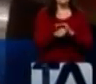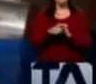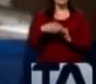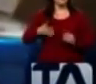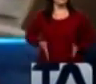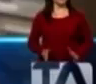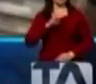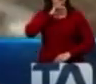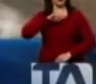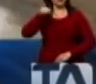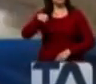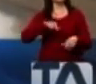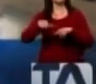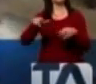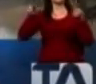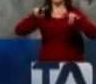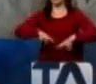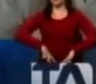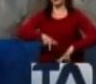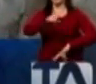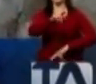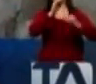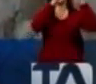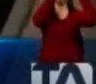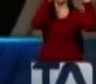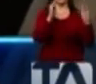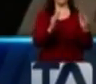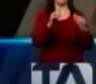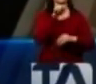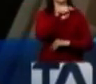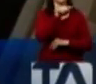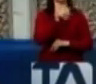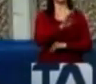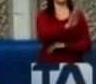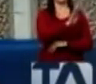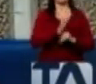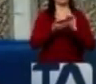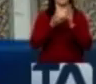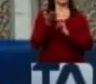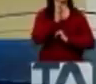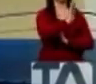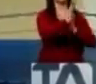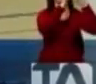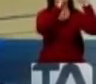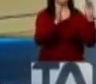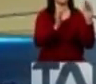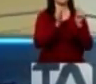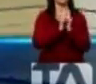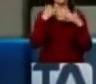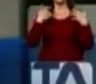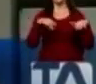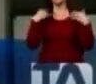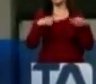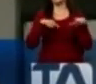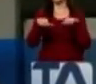Muestra de ello son los recientes hallazgos que la policía ha hecho en la llamada capital atunera del mundo. Por ejemplo, esta casa ubicada en una exclusiva residencia del